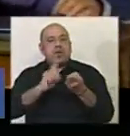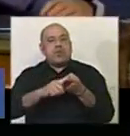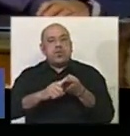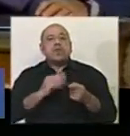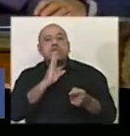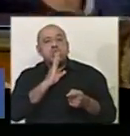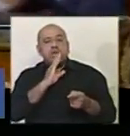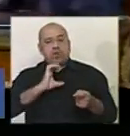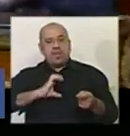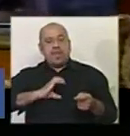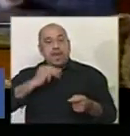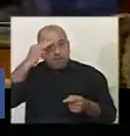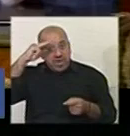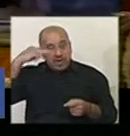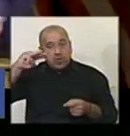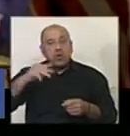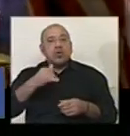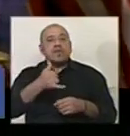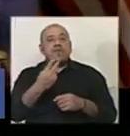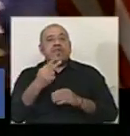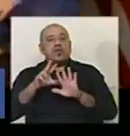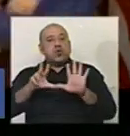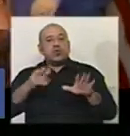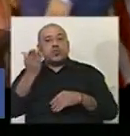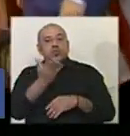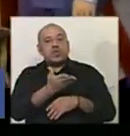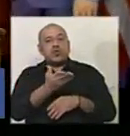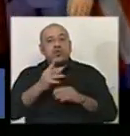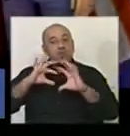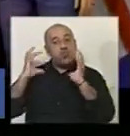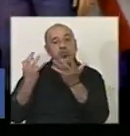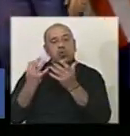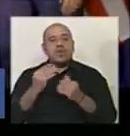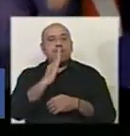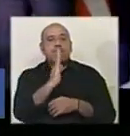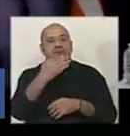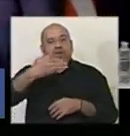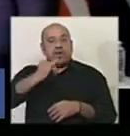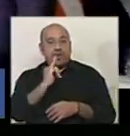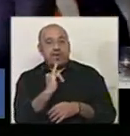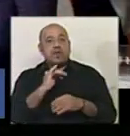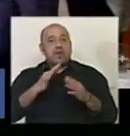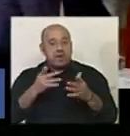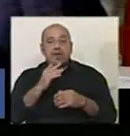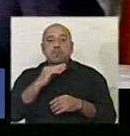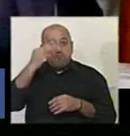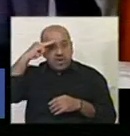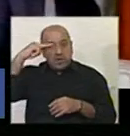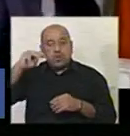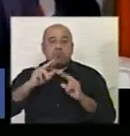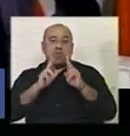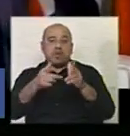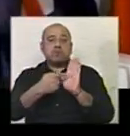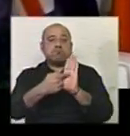México representan 28% del Producto Interno Bruto del mundo, según la Secretaría de Economía mexicana.